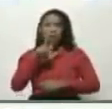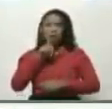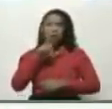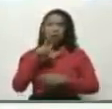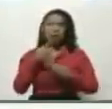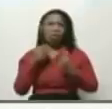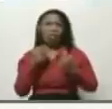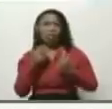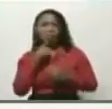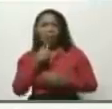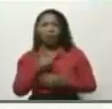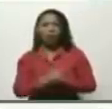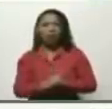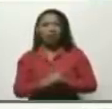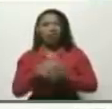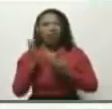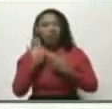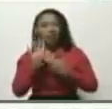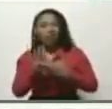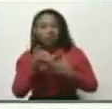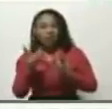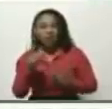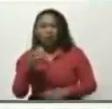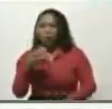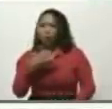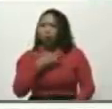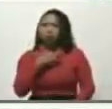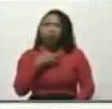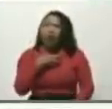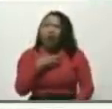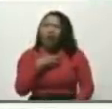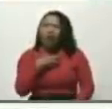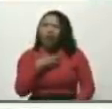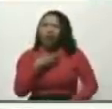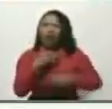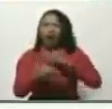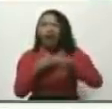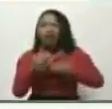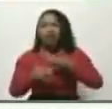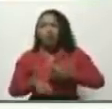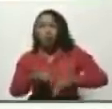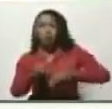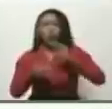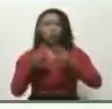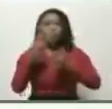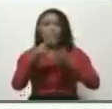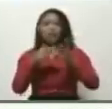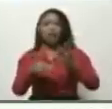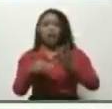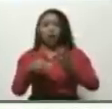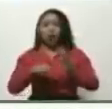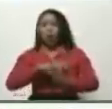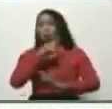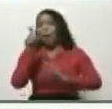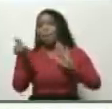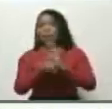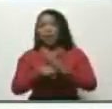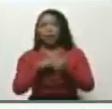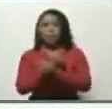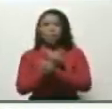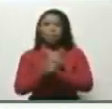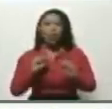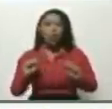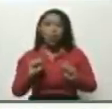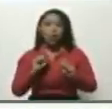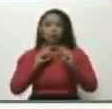Chávez? A que no es posible construir una riqueza material. Es completamente imposible